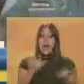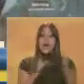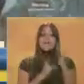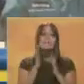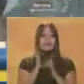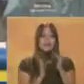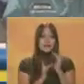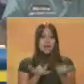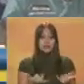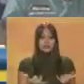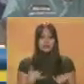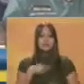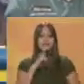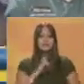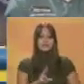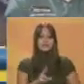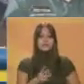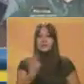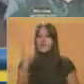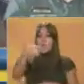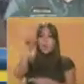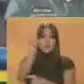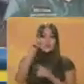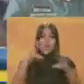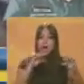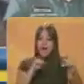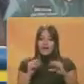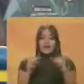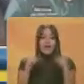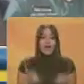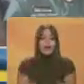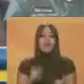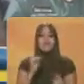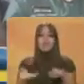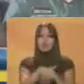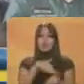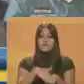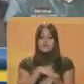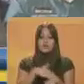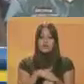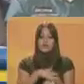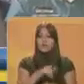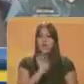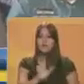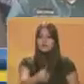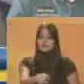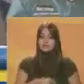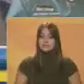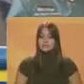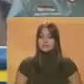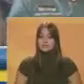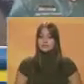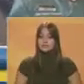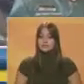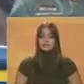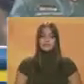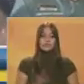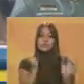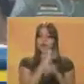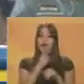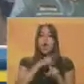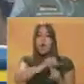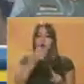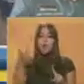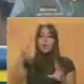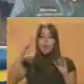abril, que el único tema de conversación que tiene el gobierno es ese. No hay otro tema